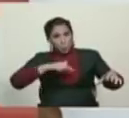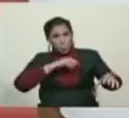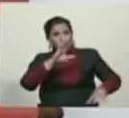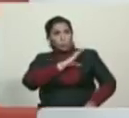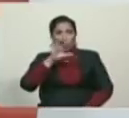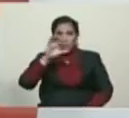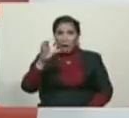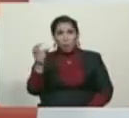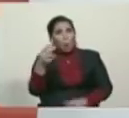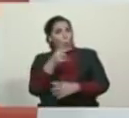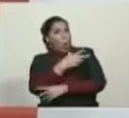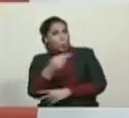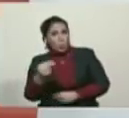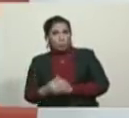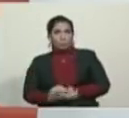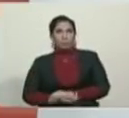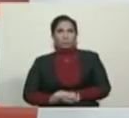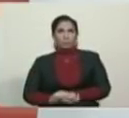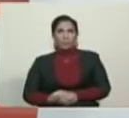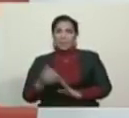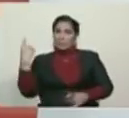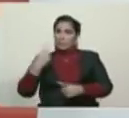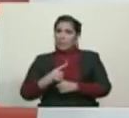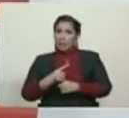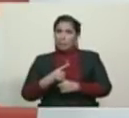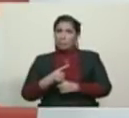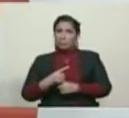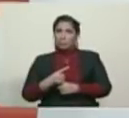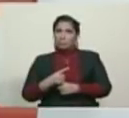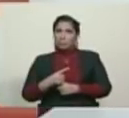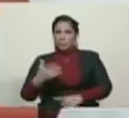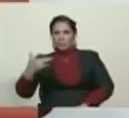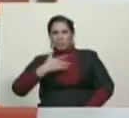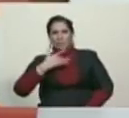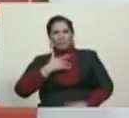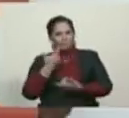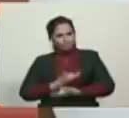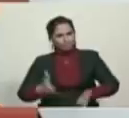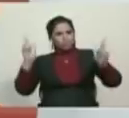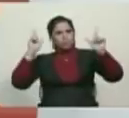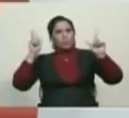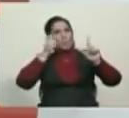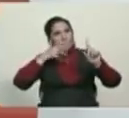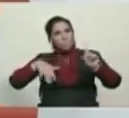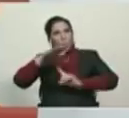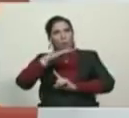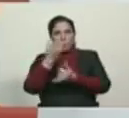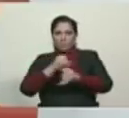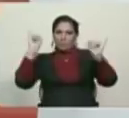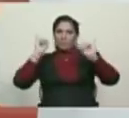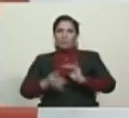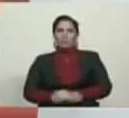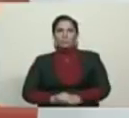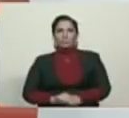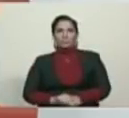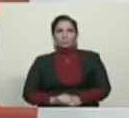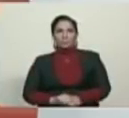soberanos. Y eso tiene mucho que ver con el carácter verdaderamente de sentirse libre un pueblo, de sentirse independiente.